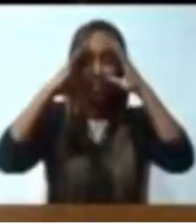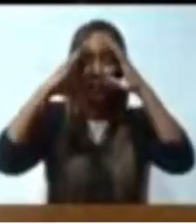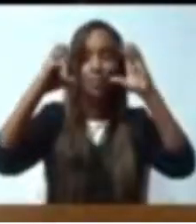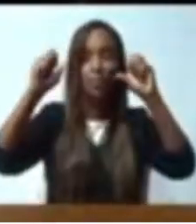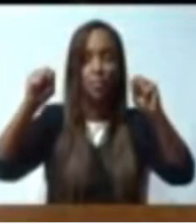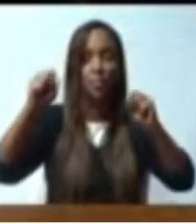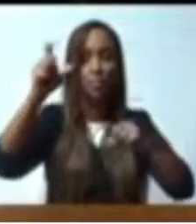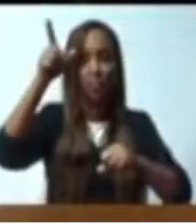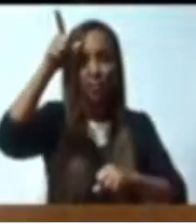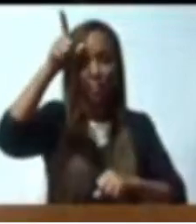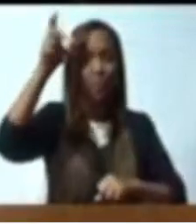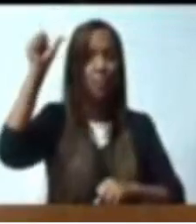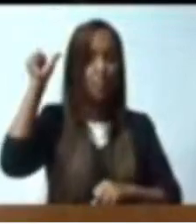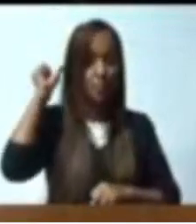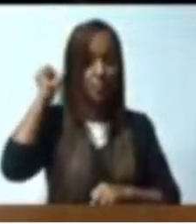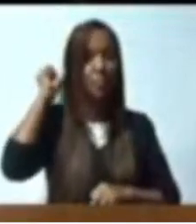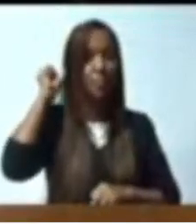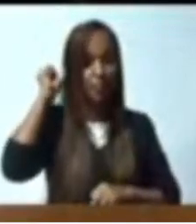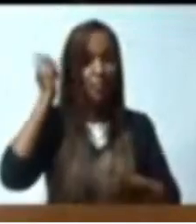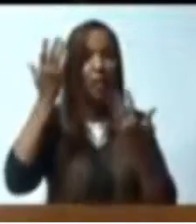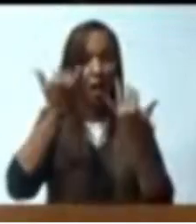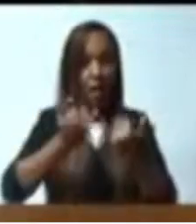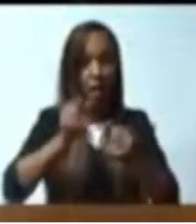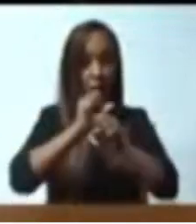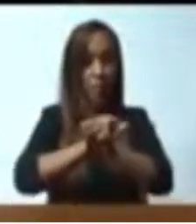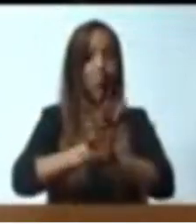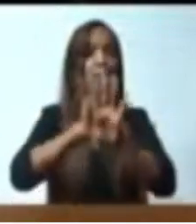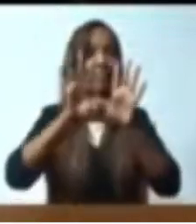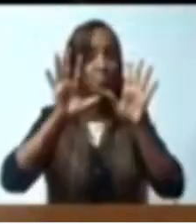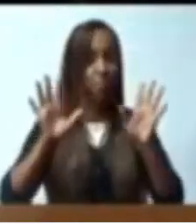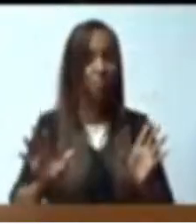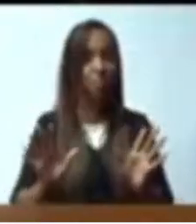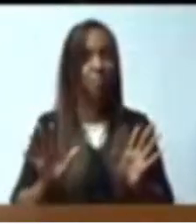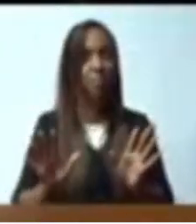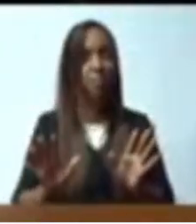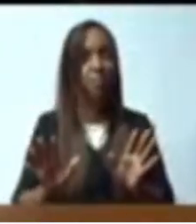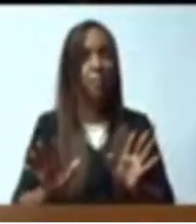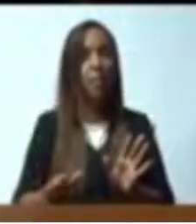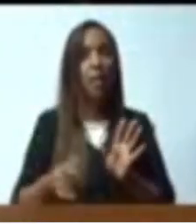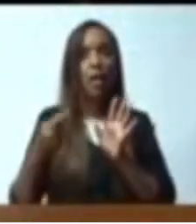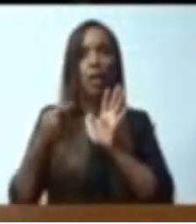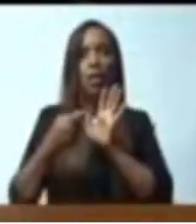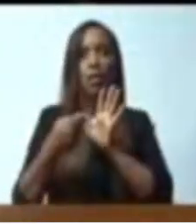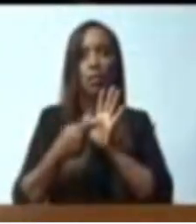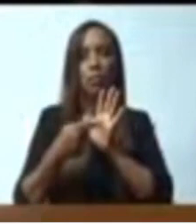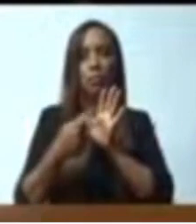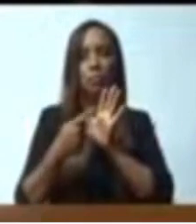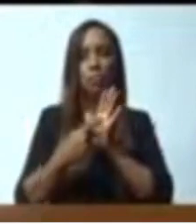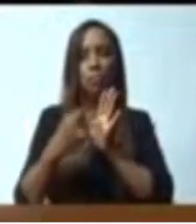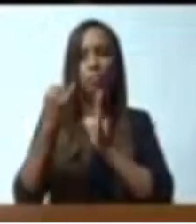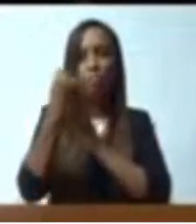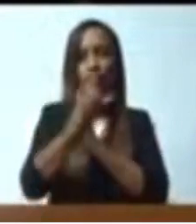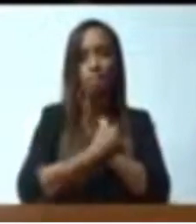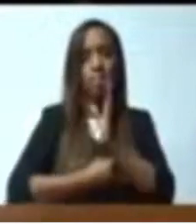porque es, en este caso, que es un proyecto muy importante, el cual nosotros,